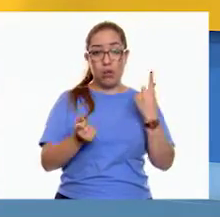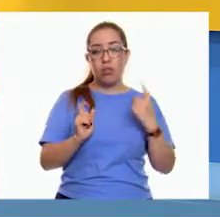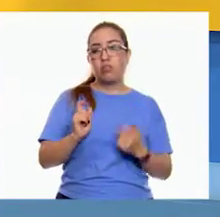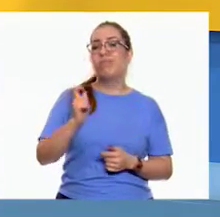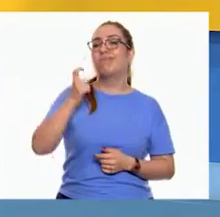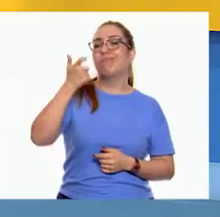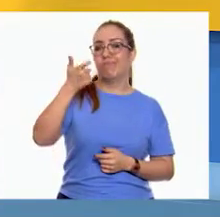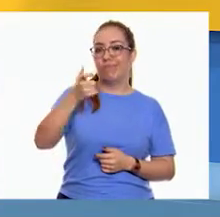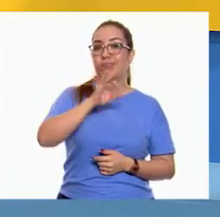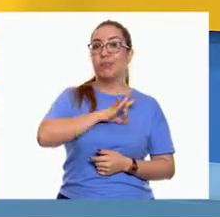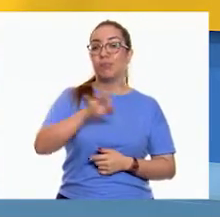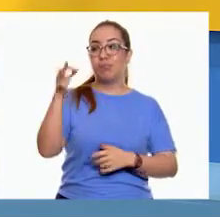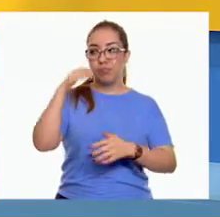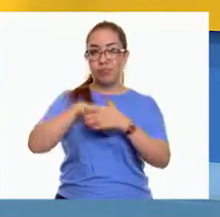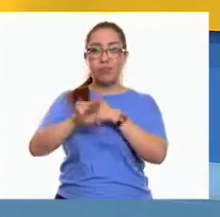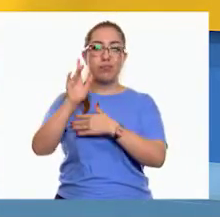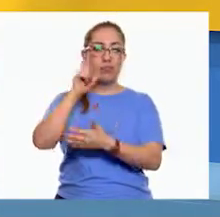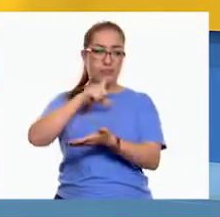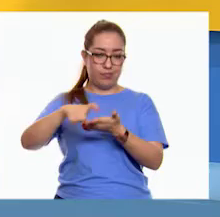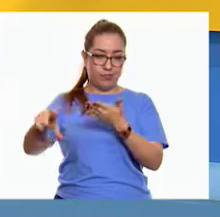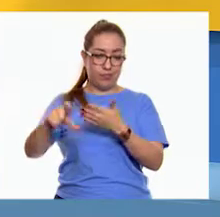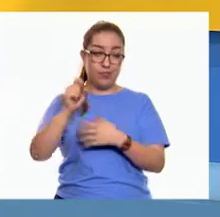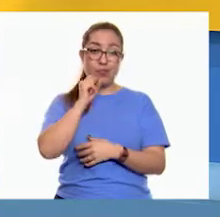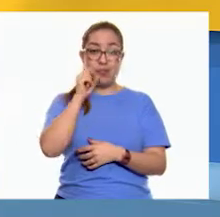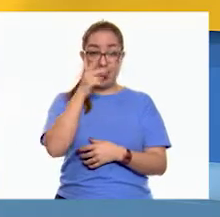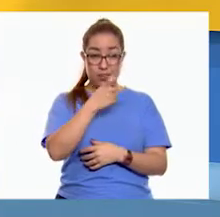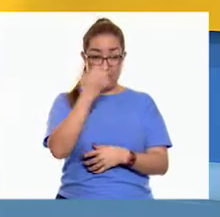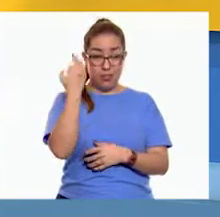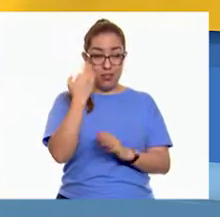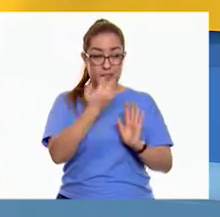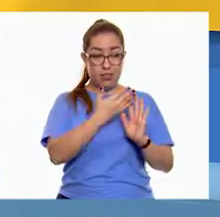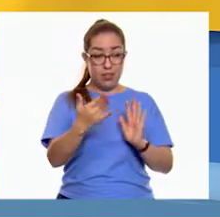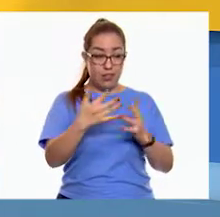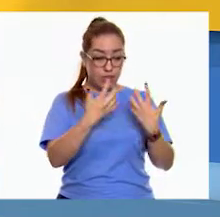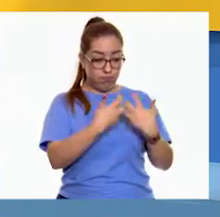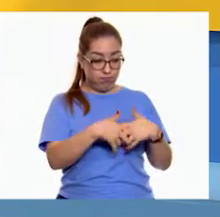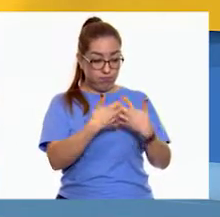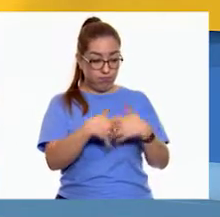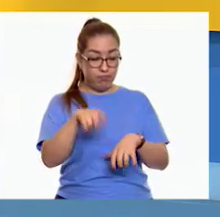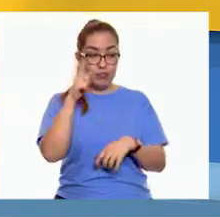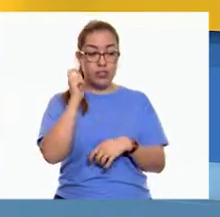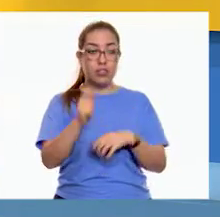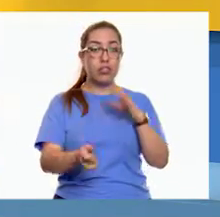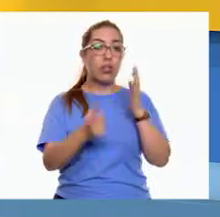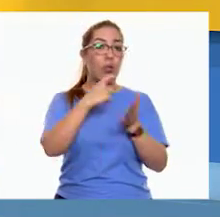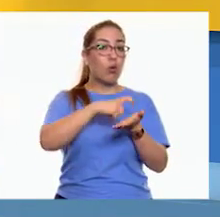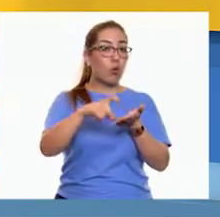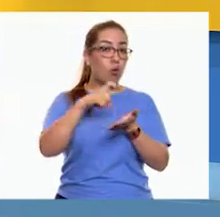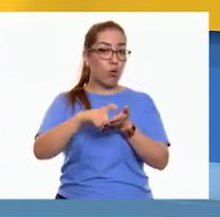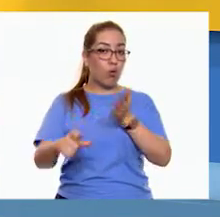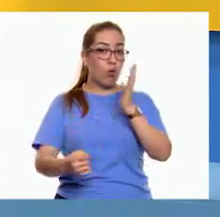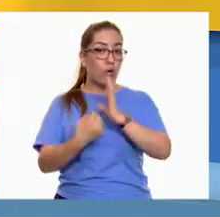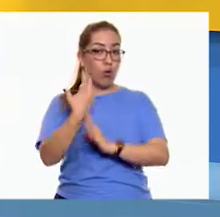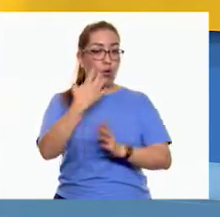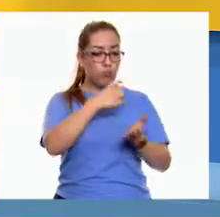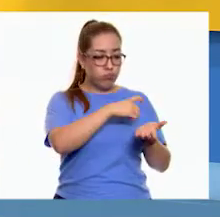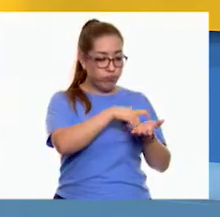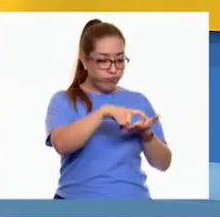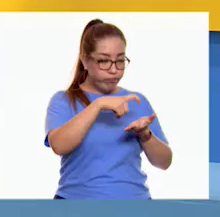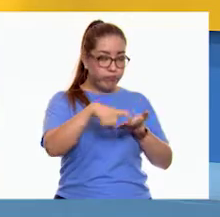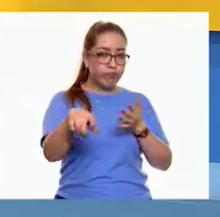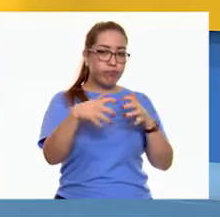Además, la industrialización también significó la adquisición de maquinaria moderna, como los aparatos que se usaban en las fábricas y